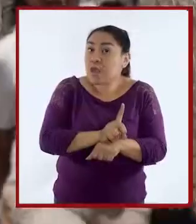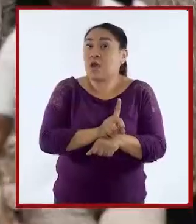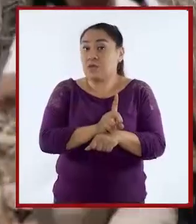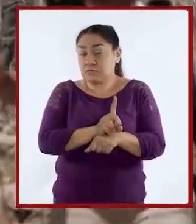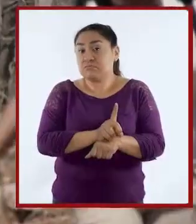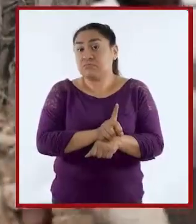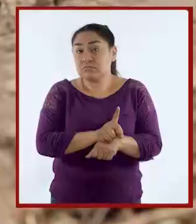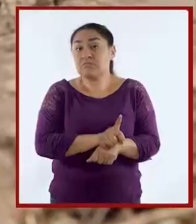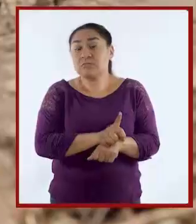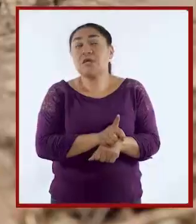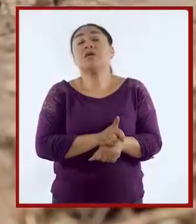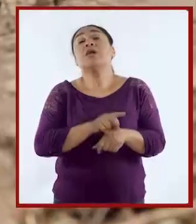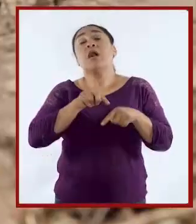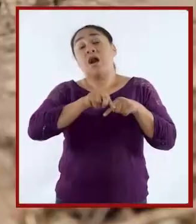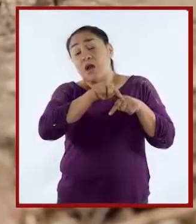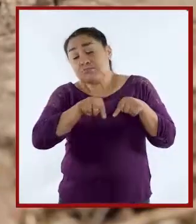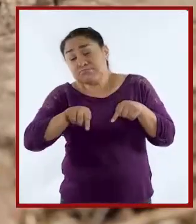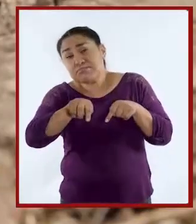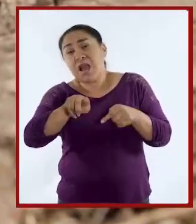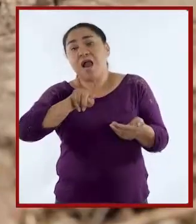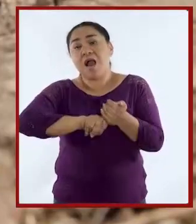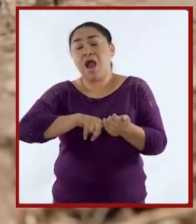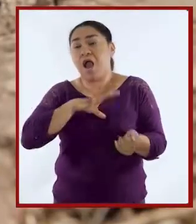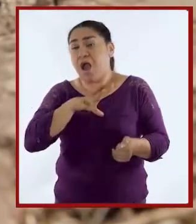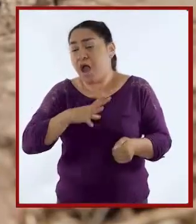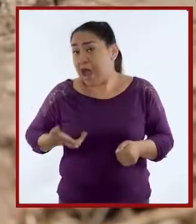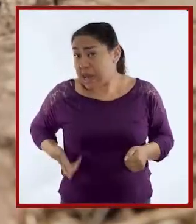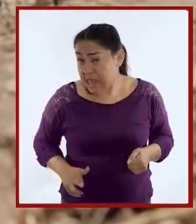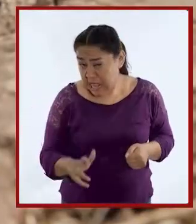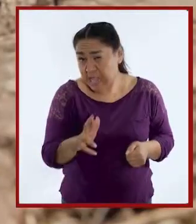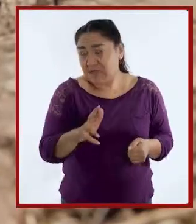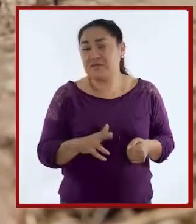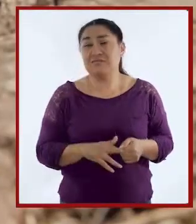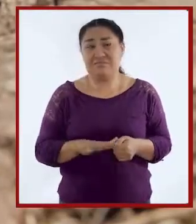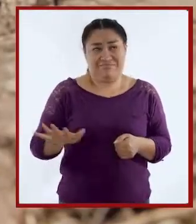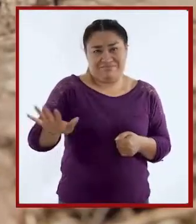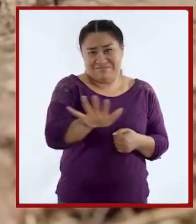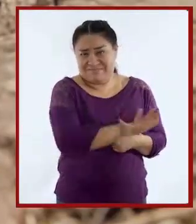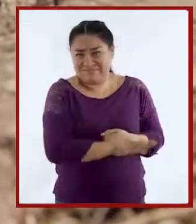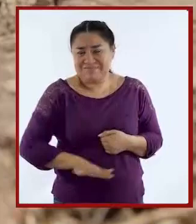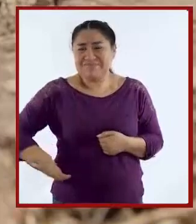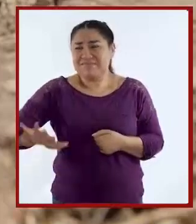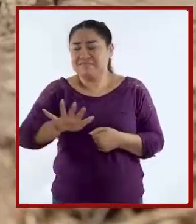el trayecto, pasan por el río, el terreno